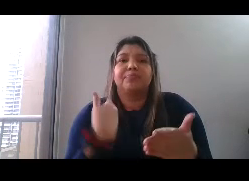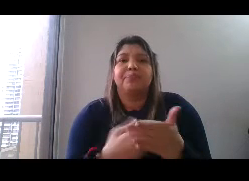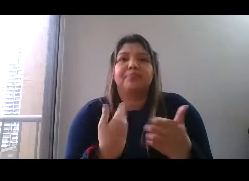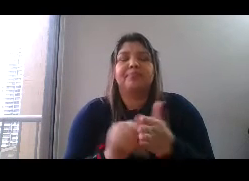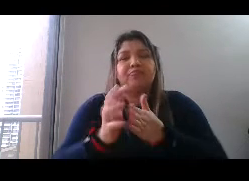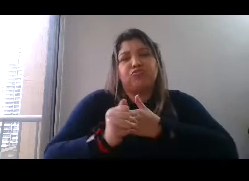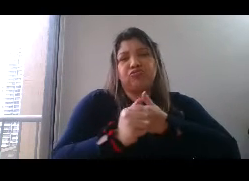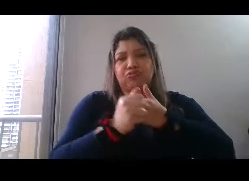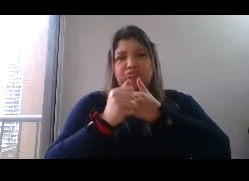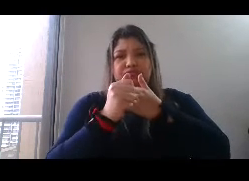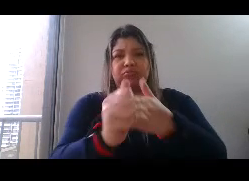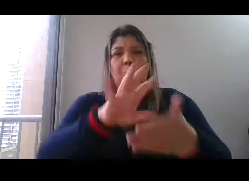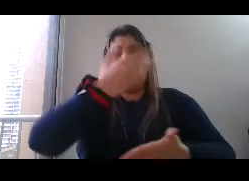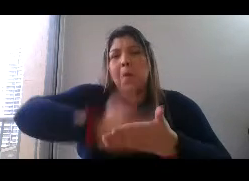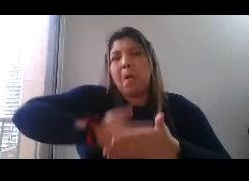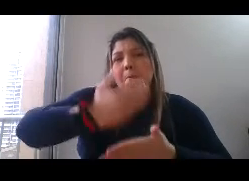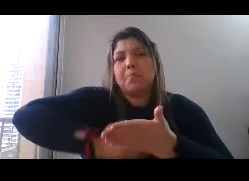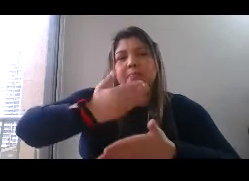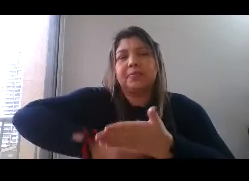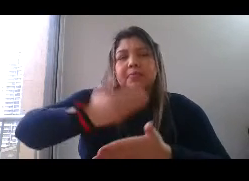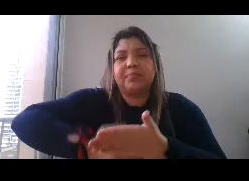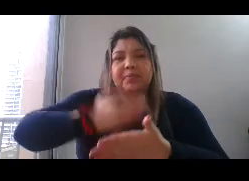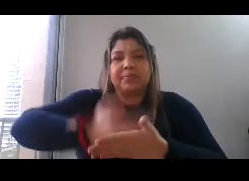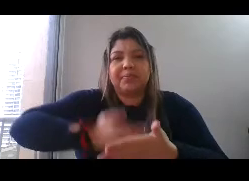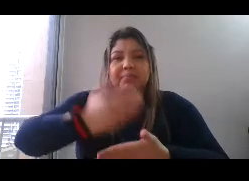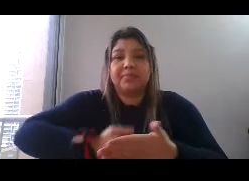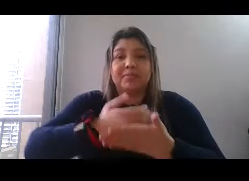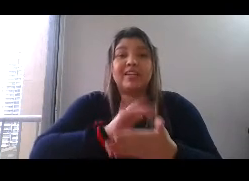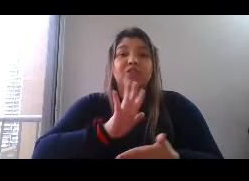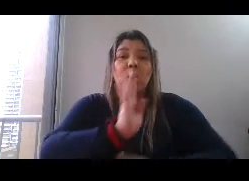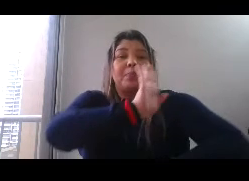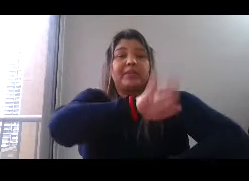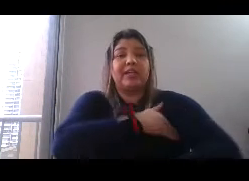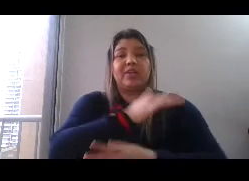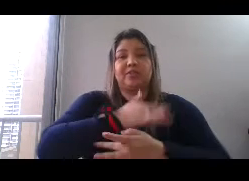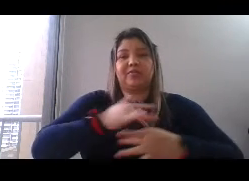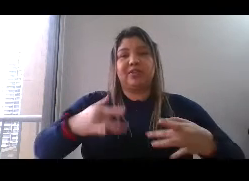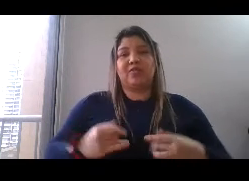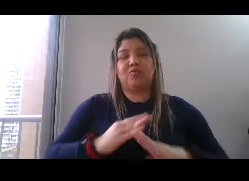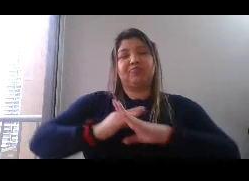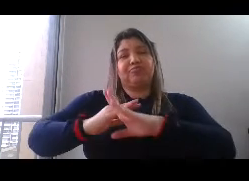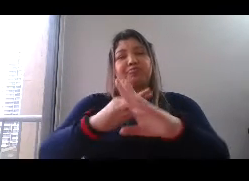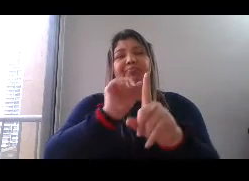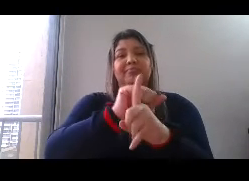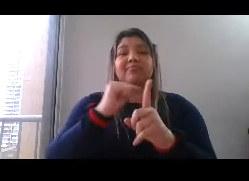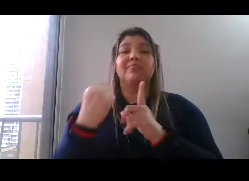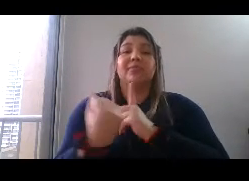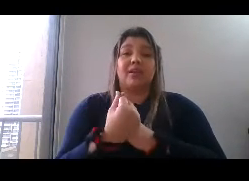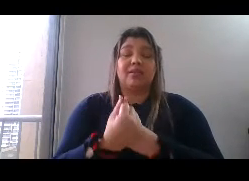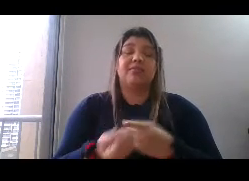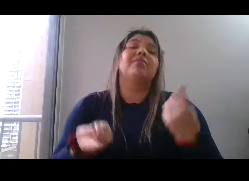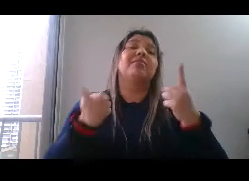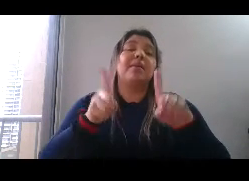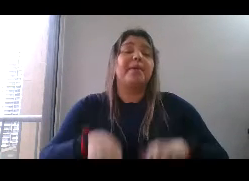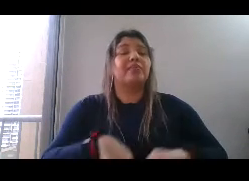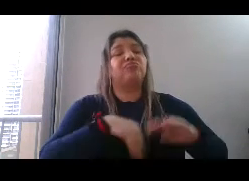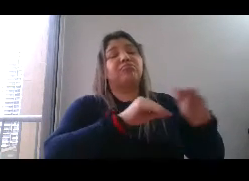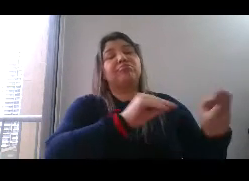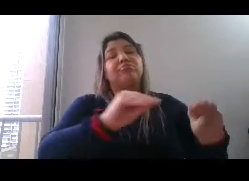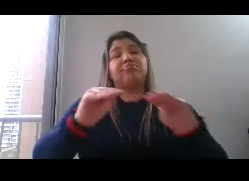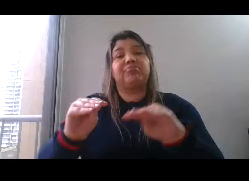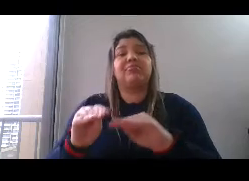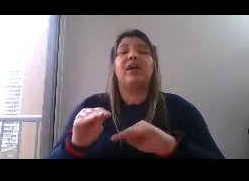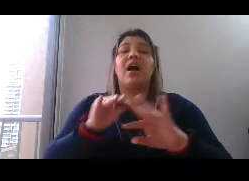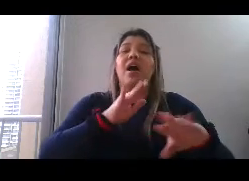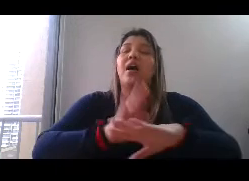esa documentación que va sacando el Ministerio de Salud y la Protección Social. Y se le debe dejar claro además a todos los profesionales de la